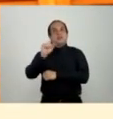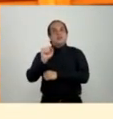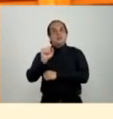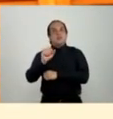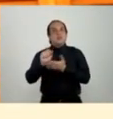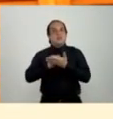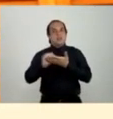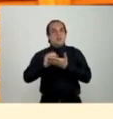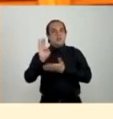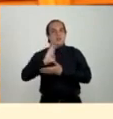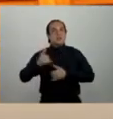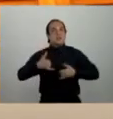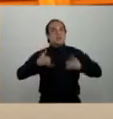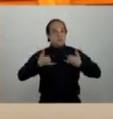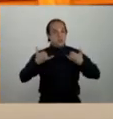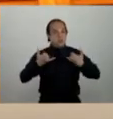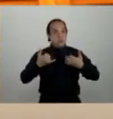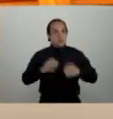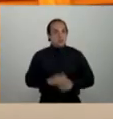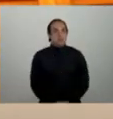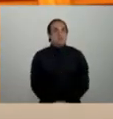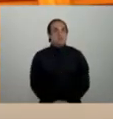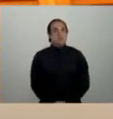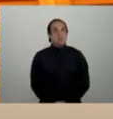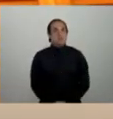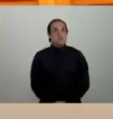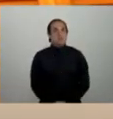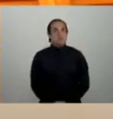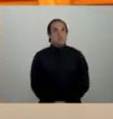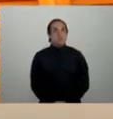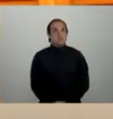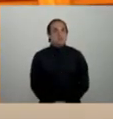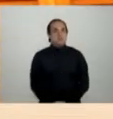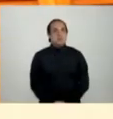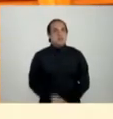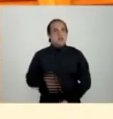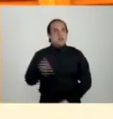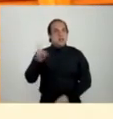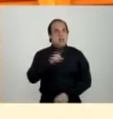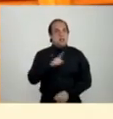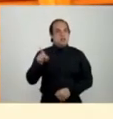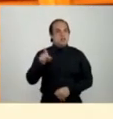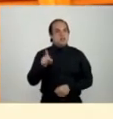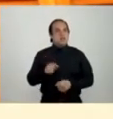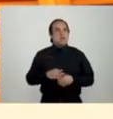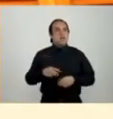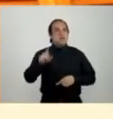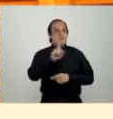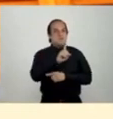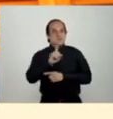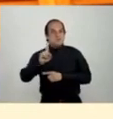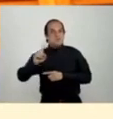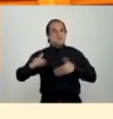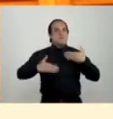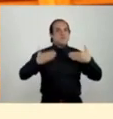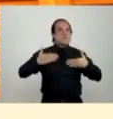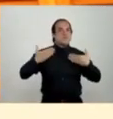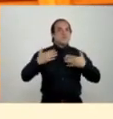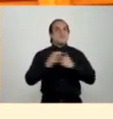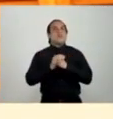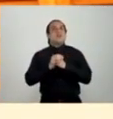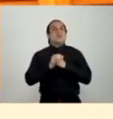lo que es. Eternamente ha estado navegando por las praderas diciendo que él es escritor joven, como una vez le